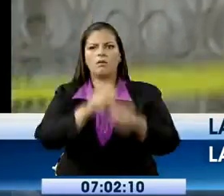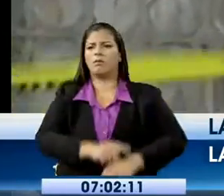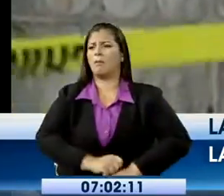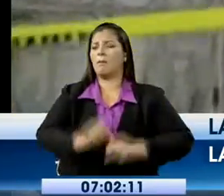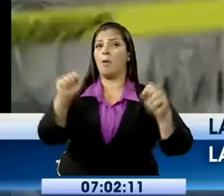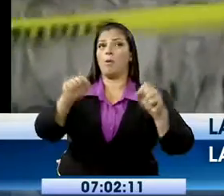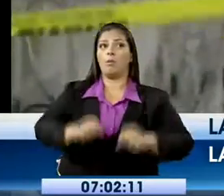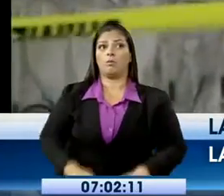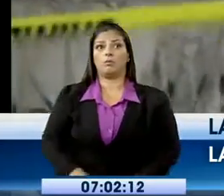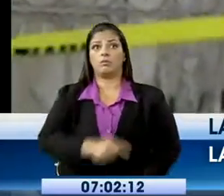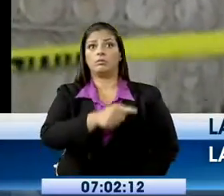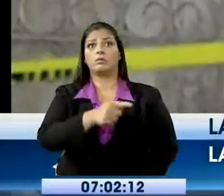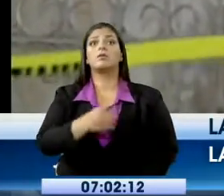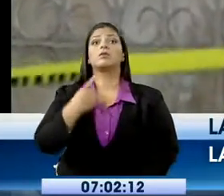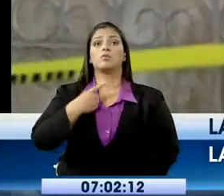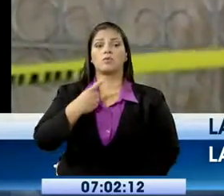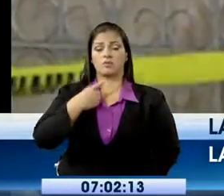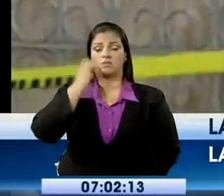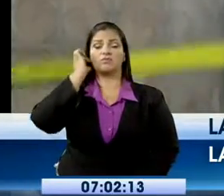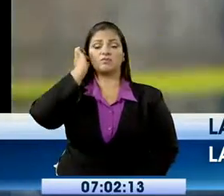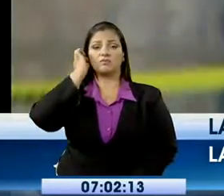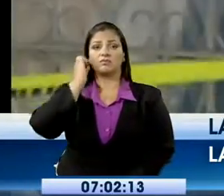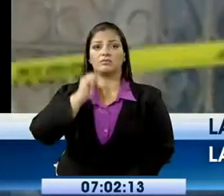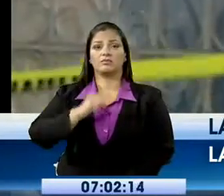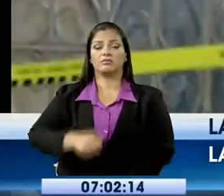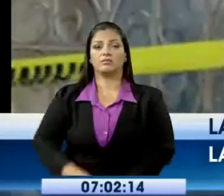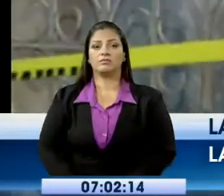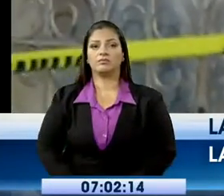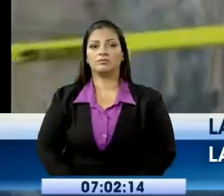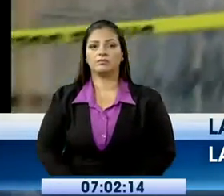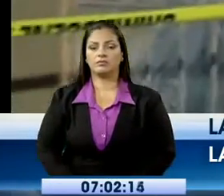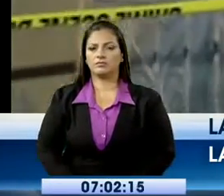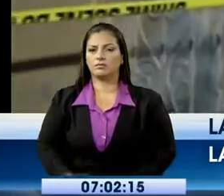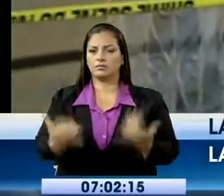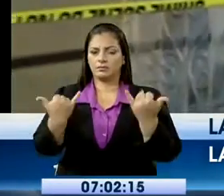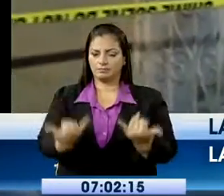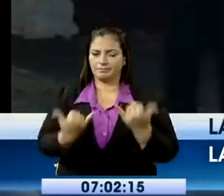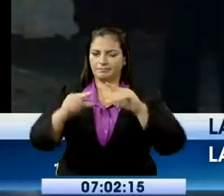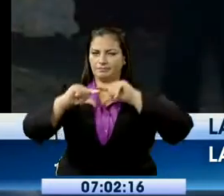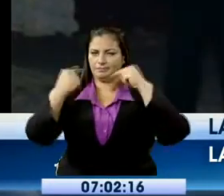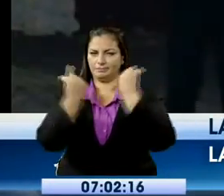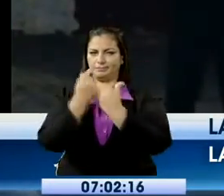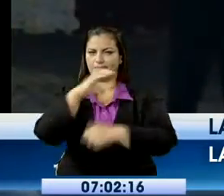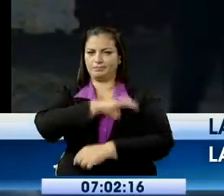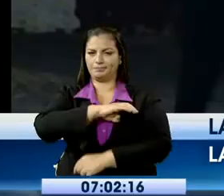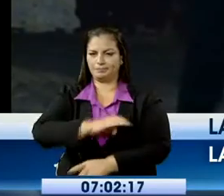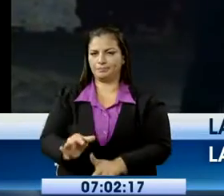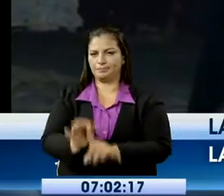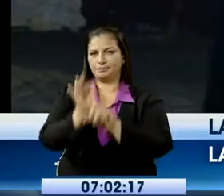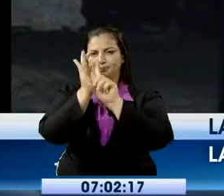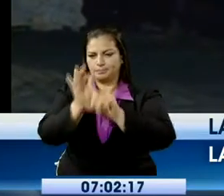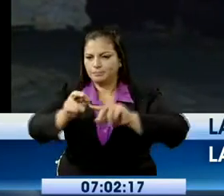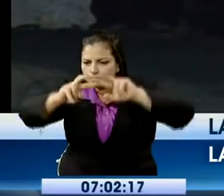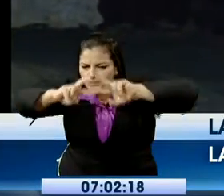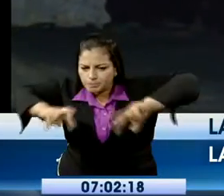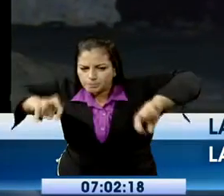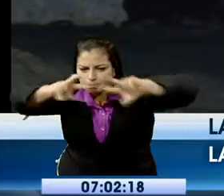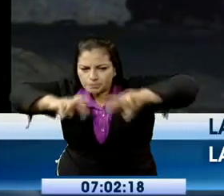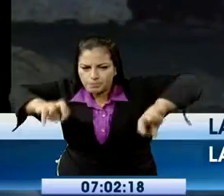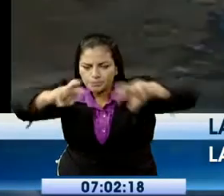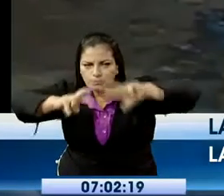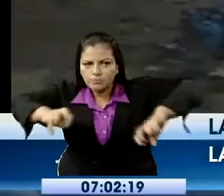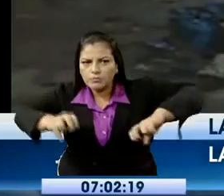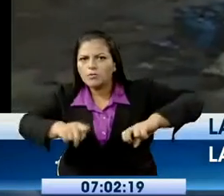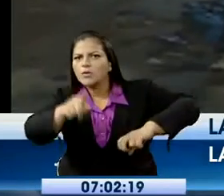las investigaciones, agentes de criminalística levantaron los vestigios en el sitio. Asimismo, se receptó la versión de